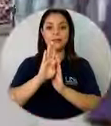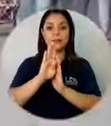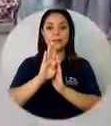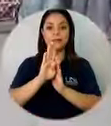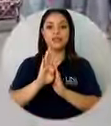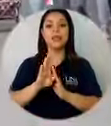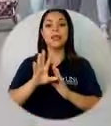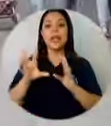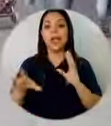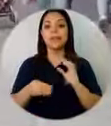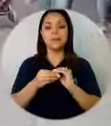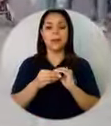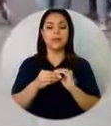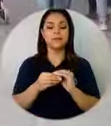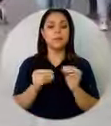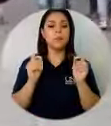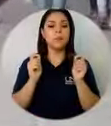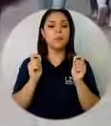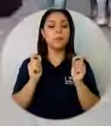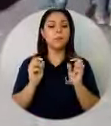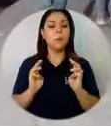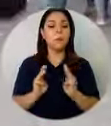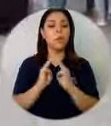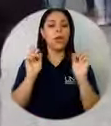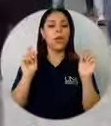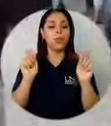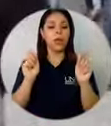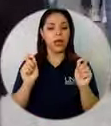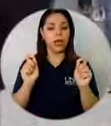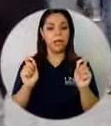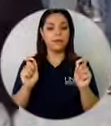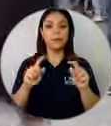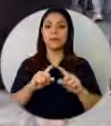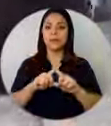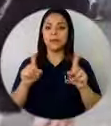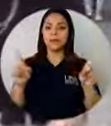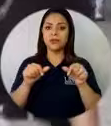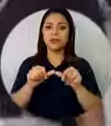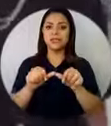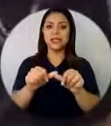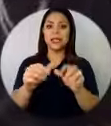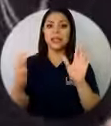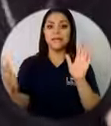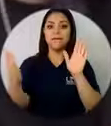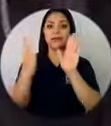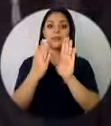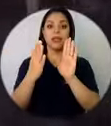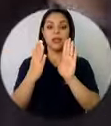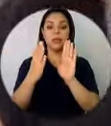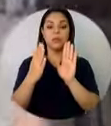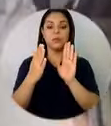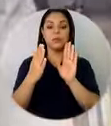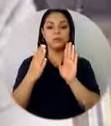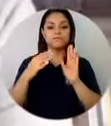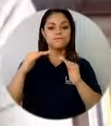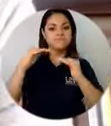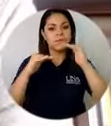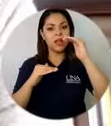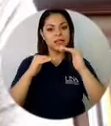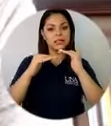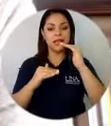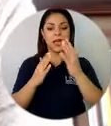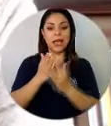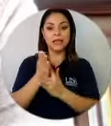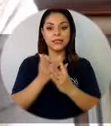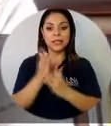dinamismo, y además es la más educada. Sin embargo, siguen enfrentando importantes brechas de acceso al